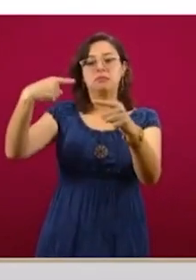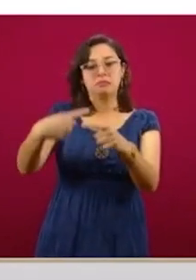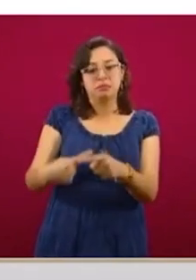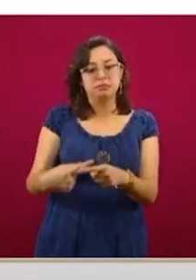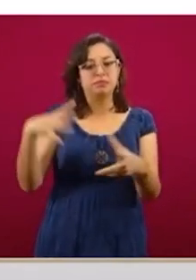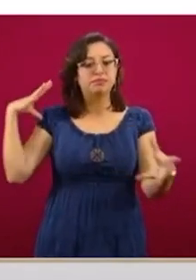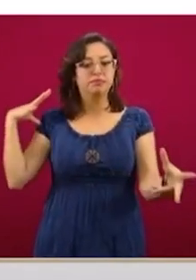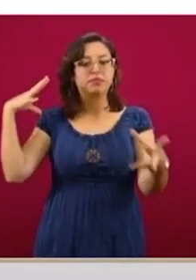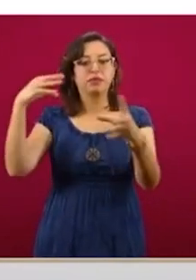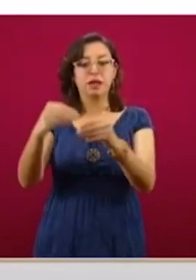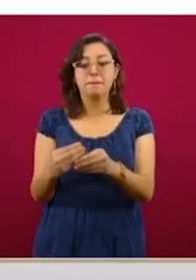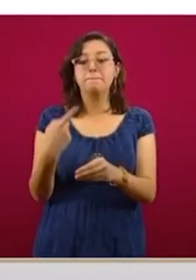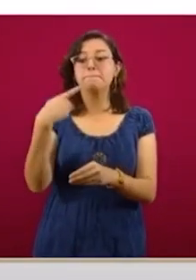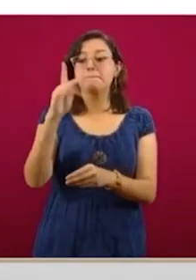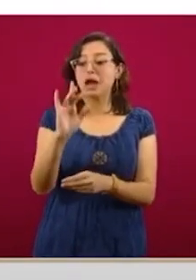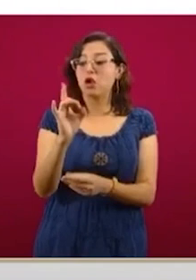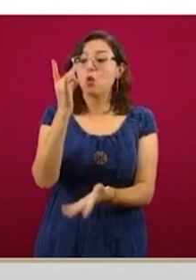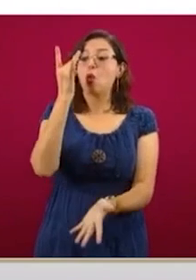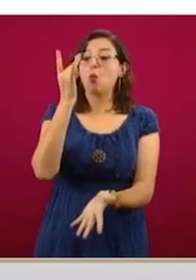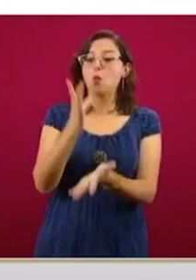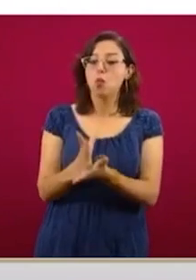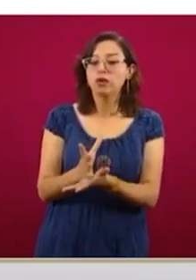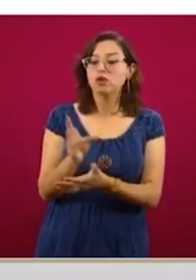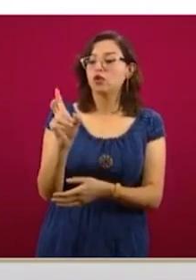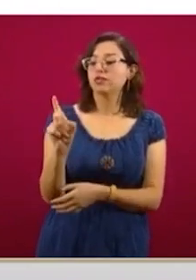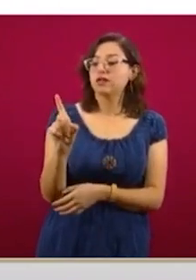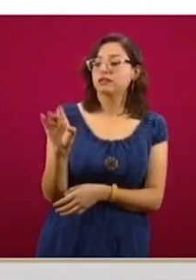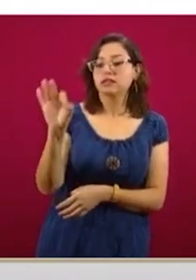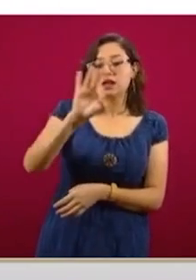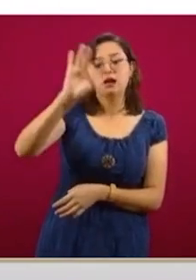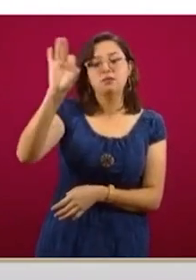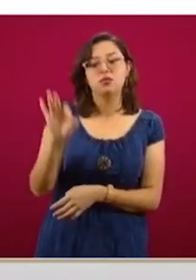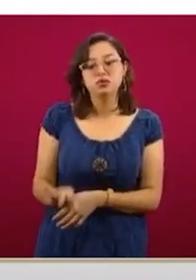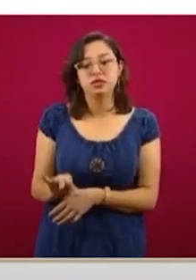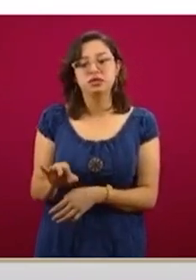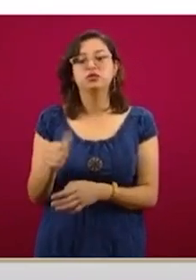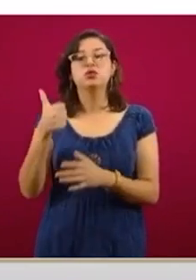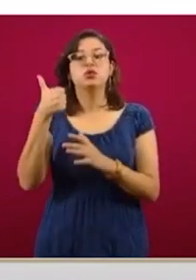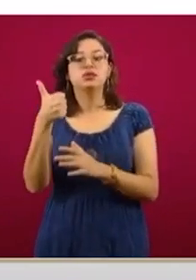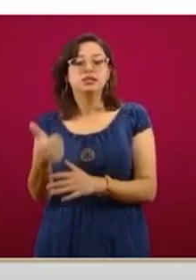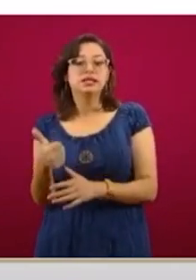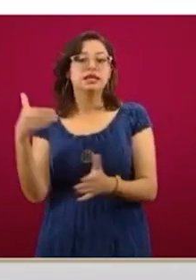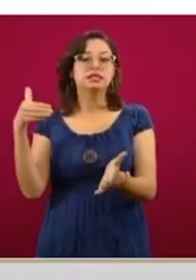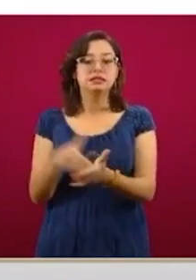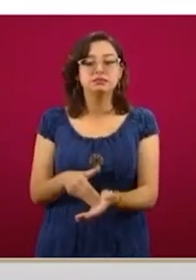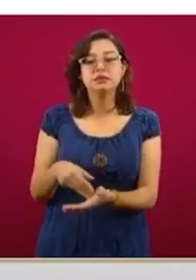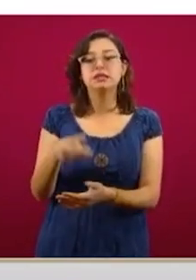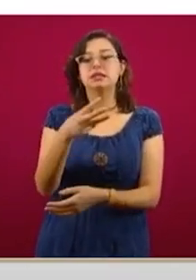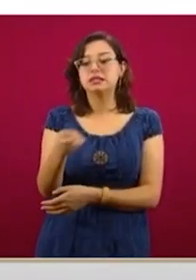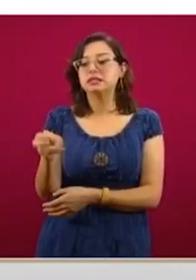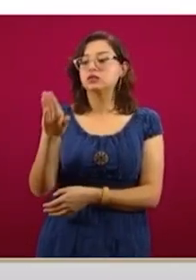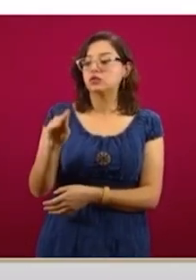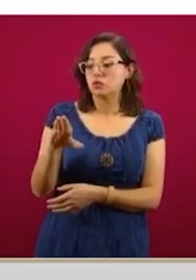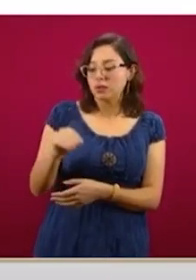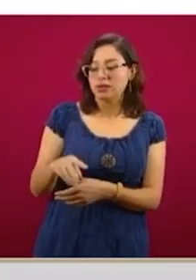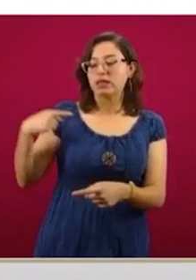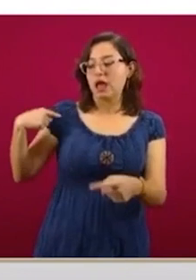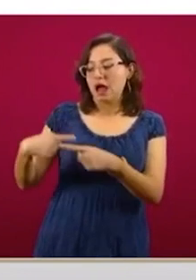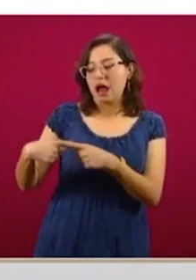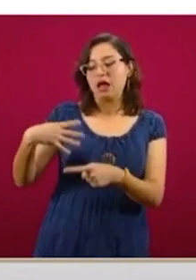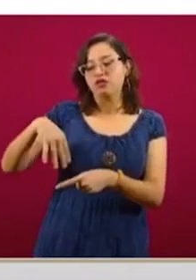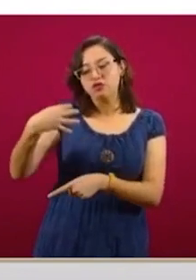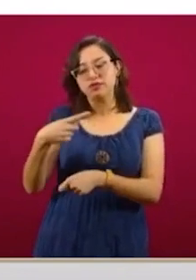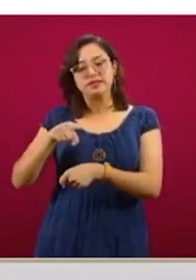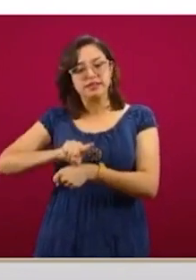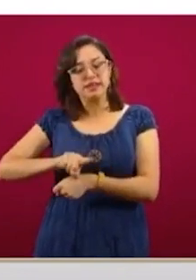tercera parte, 6.390, representan realmente la epidemia activa en el país y además,